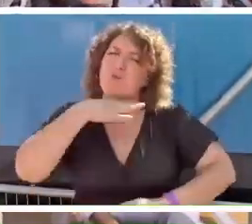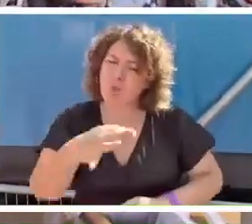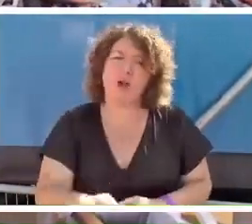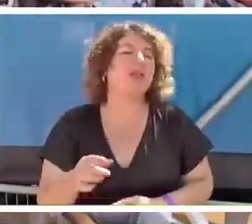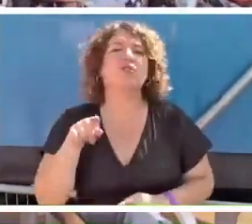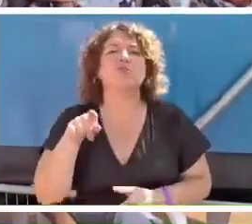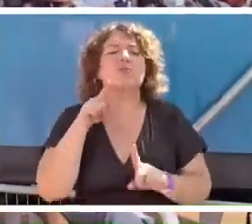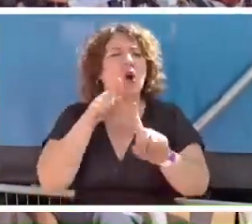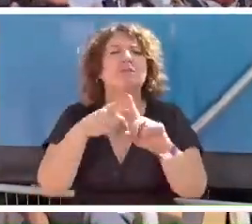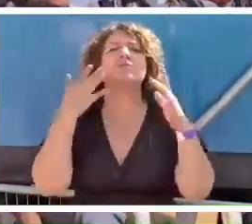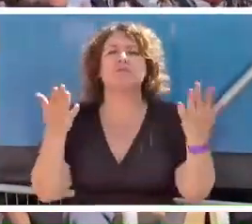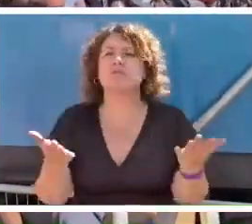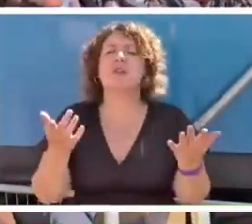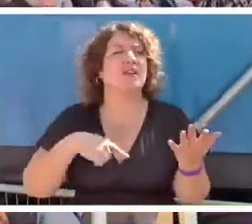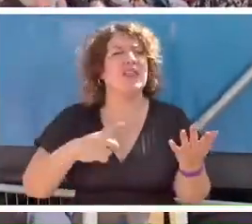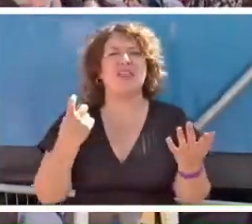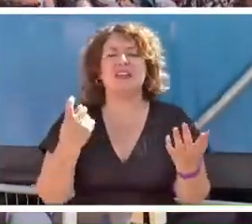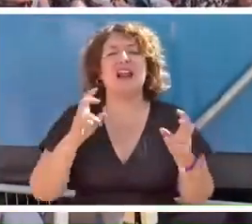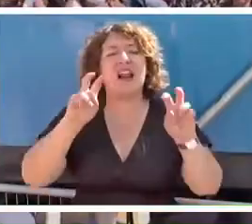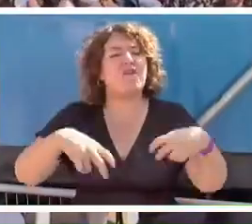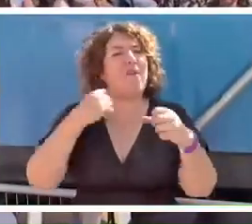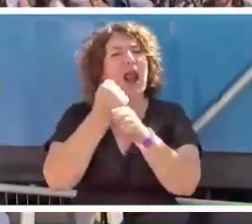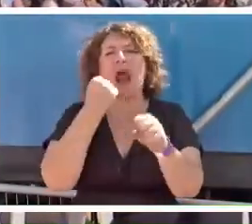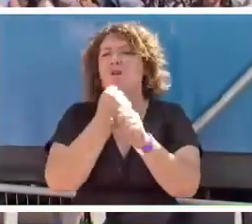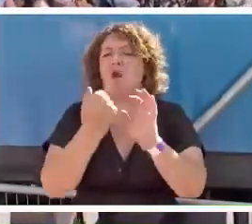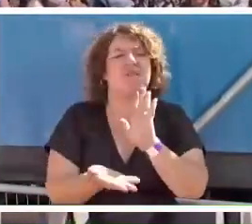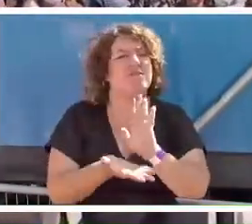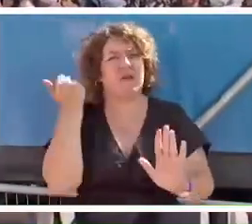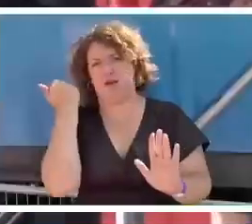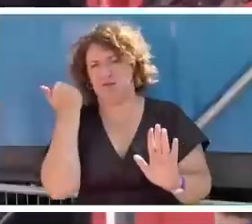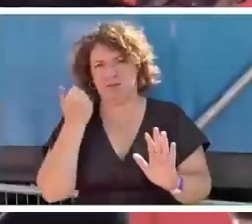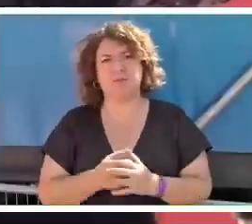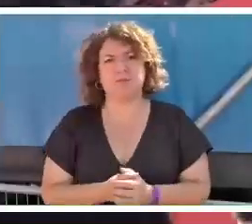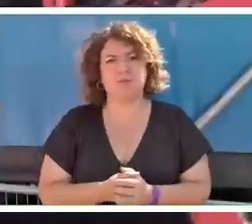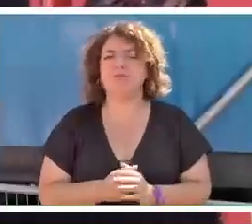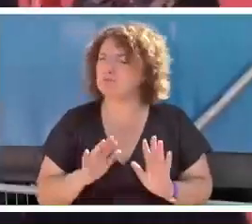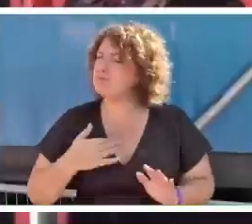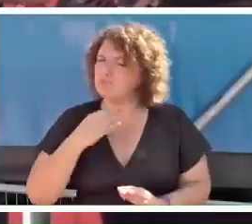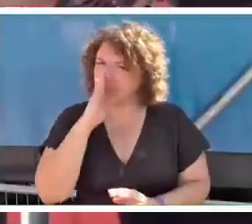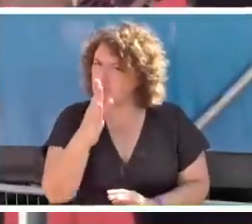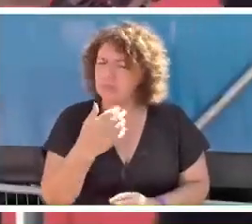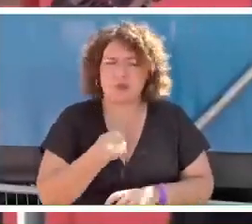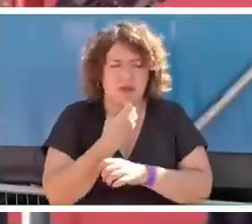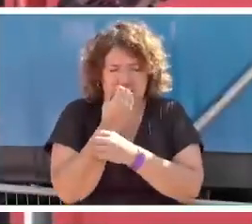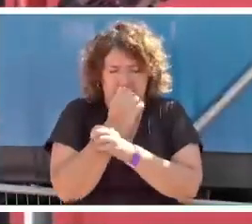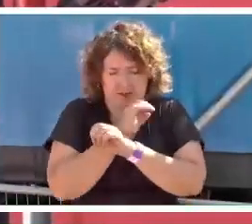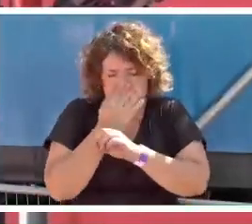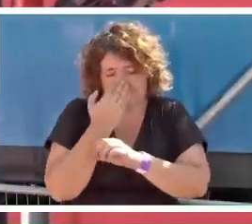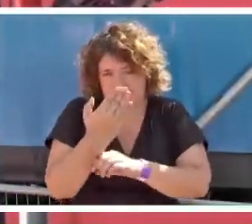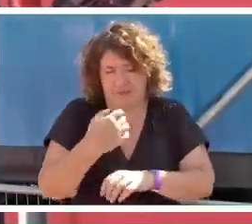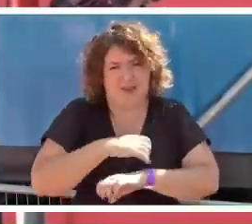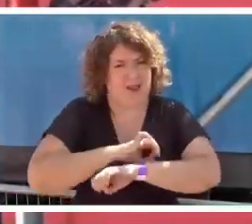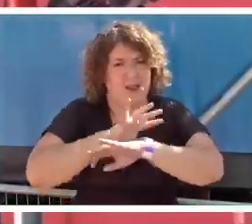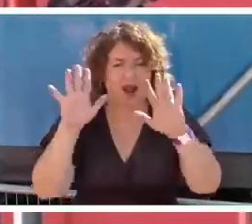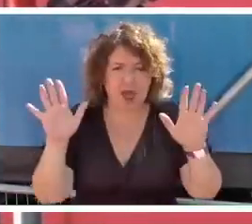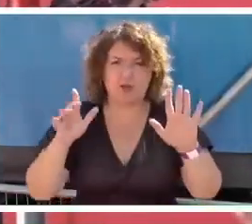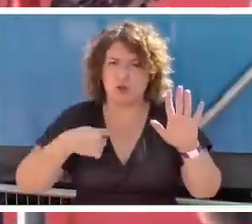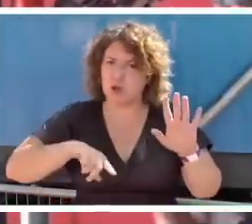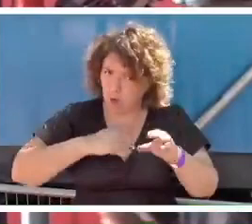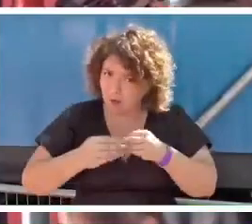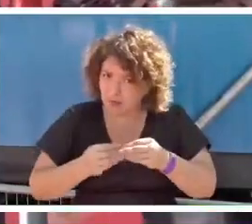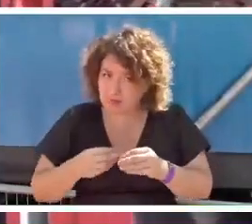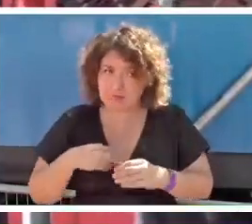es necesario derogar la reforma laboral. Y soy clara, lo vamos a hacer, ¿verdad,